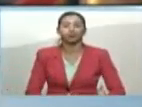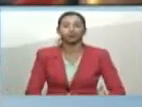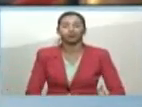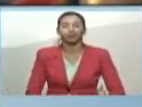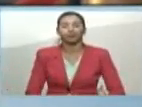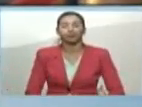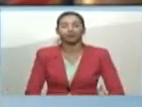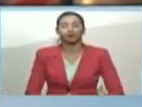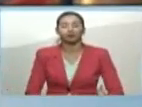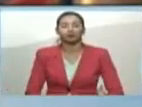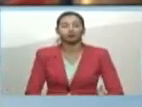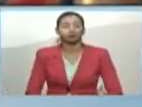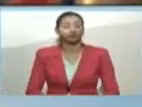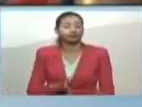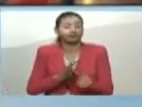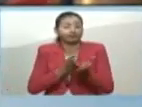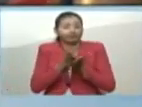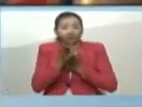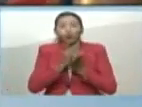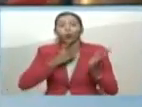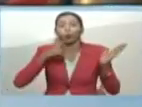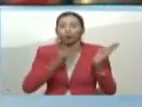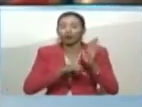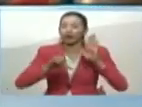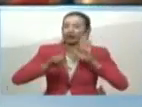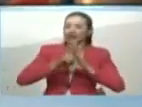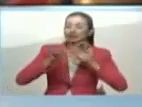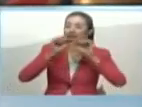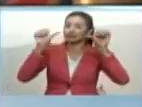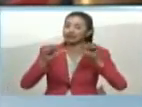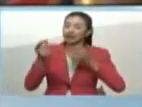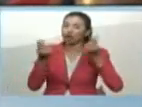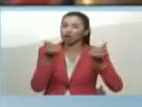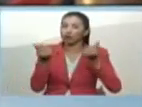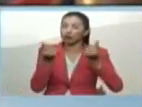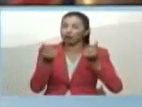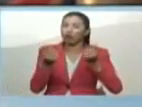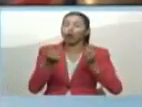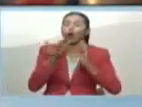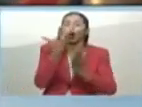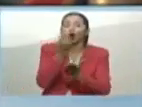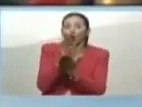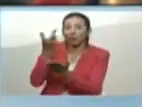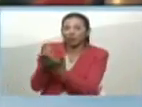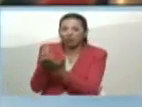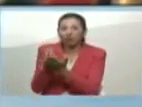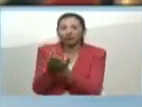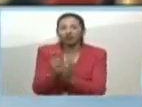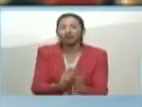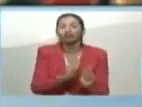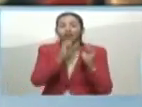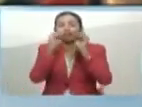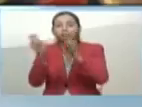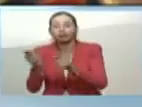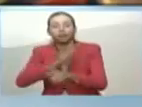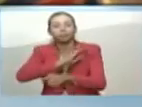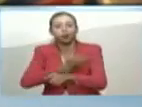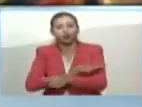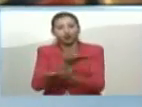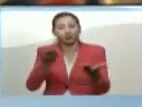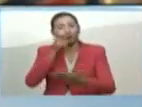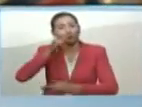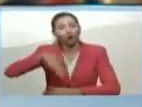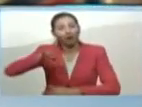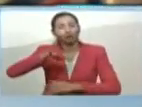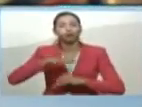el estricto cumplimiento de la Ley Orgánica del Sistema Económico Comunal de Transferencia de Competencia al Poder Popular.